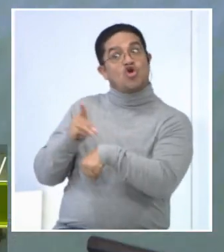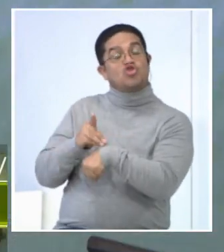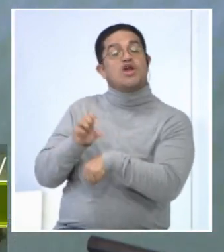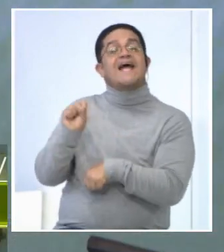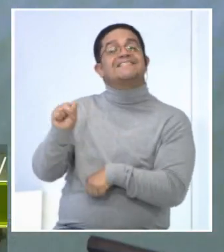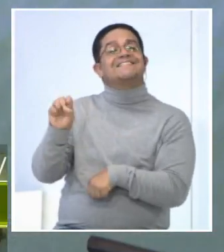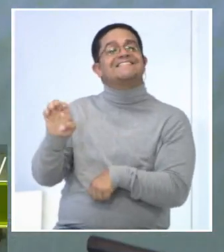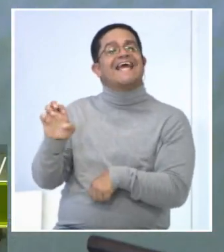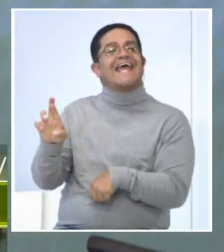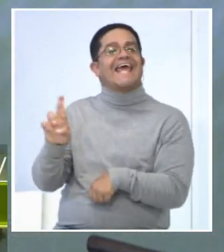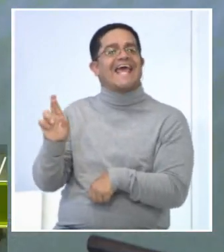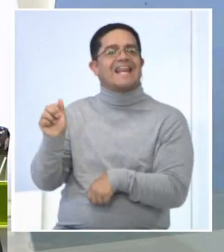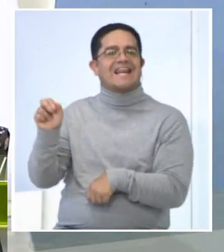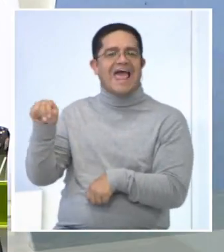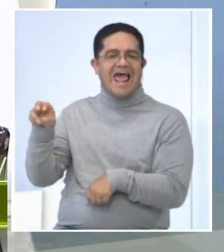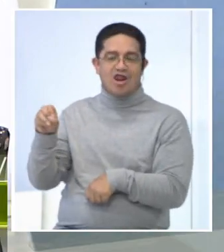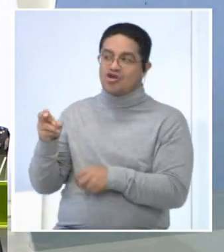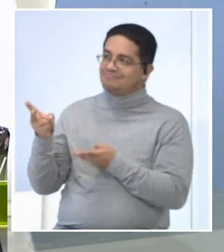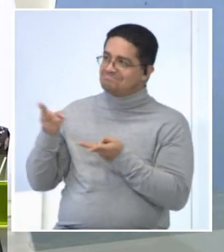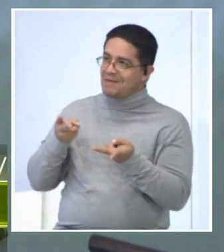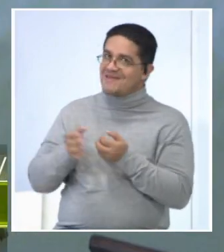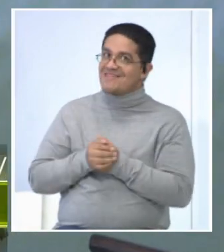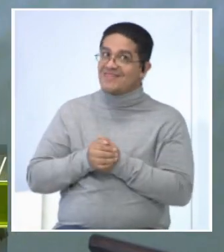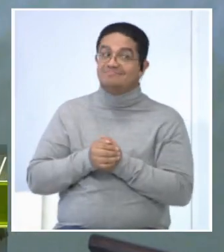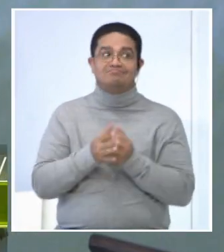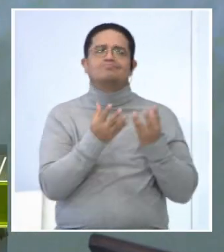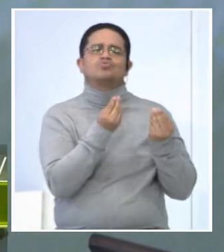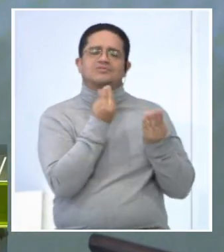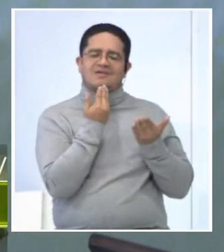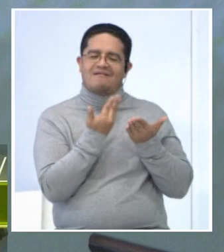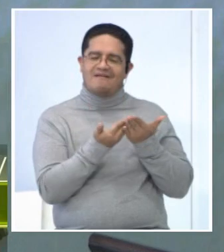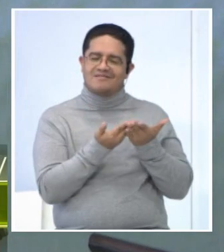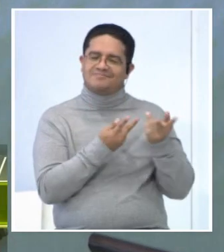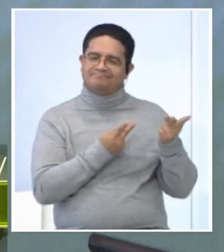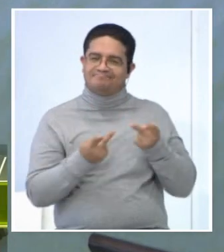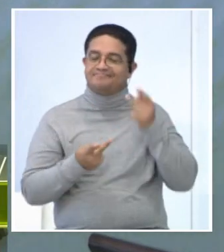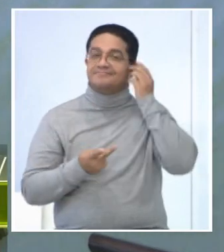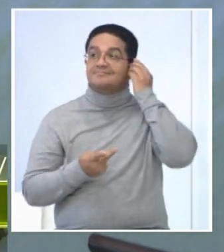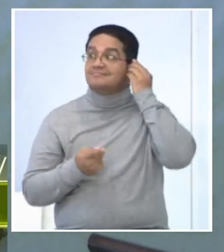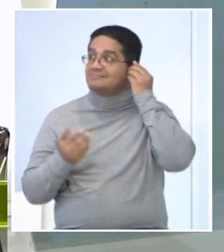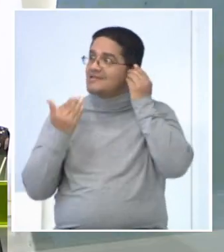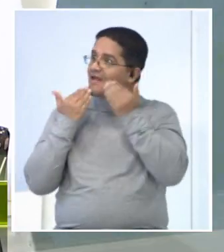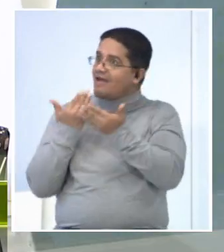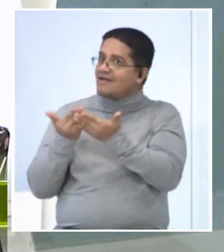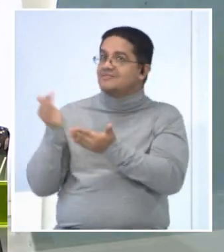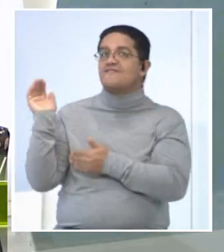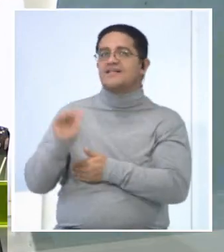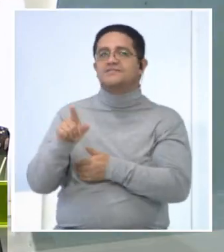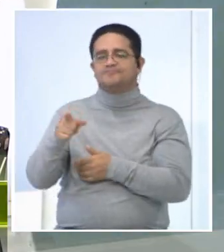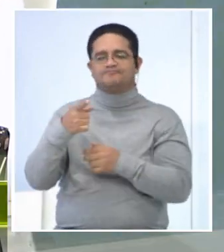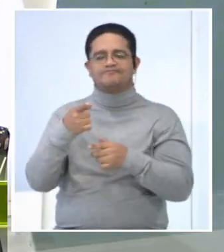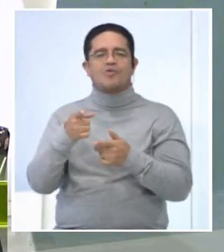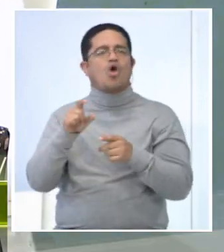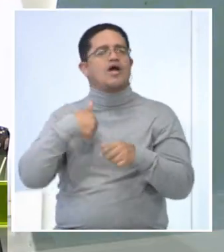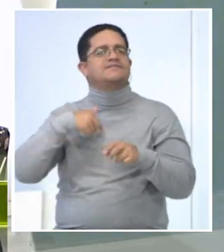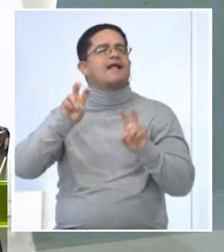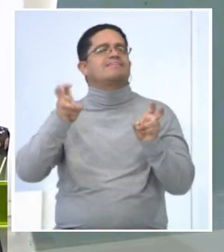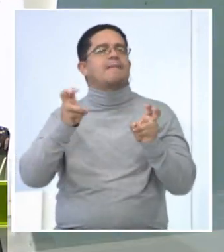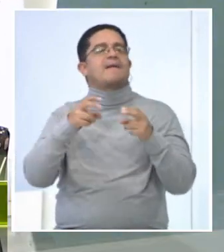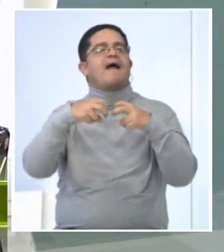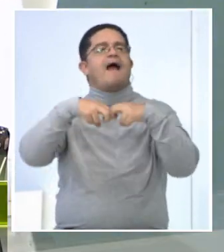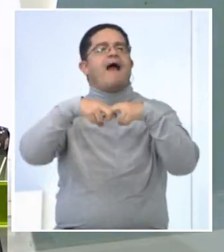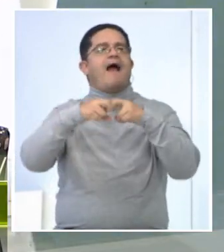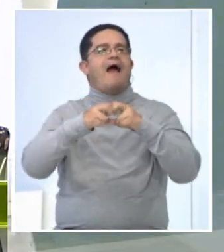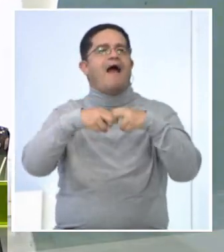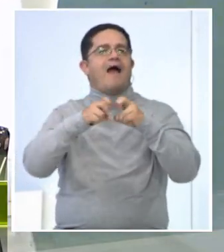especialista en esta área. Un gusto recibirla, bienvenida. Muchas gracias. Gracias por acompañarnos. Vamos a hablar de las articulaciones, esas articulaciones que